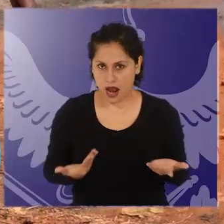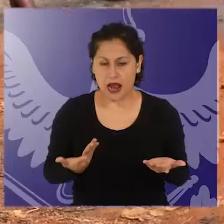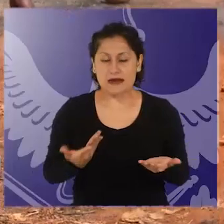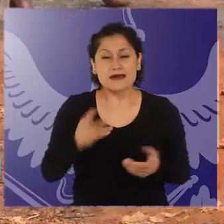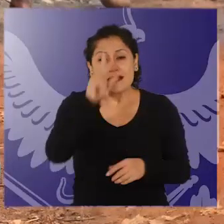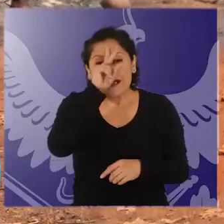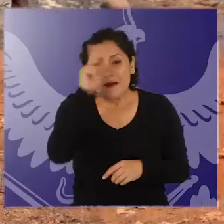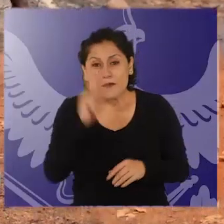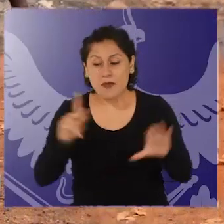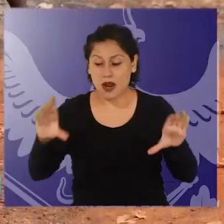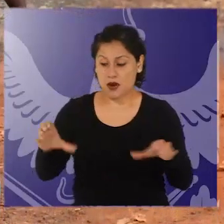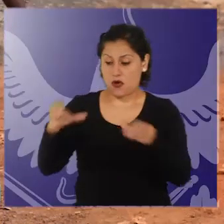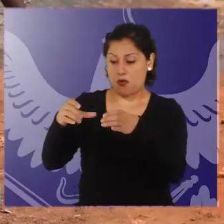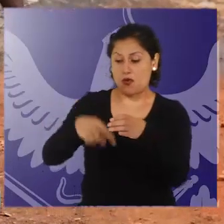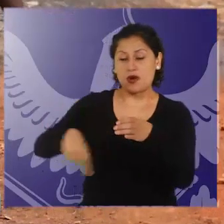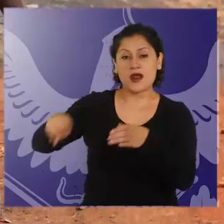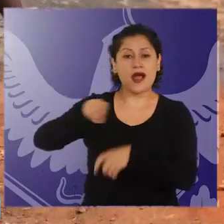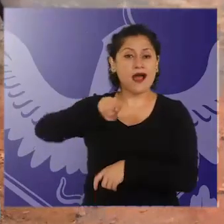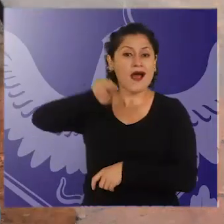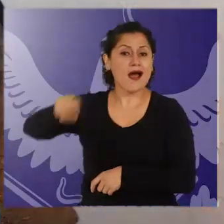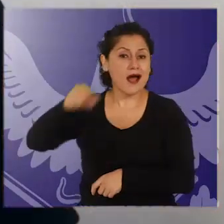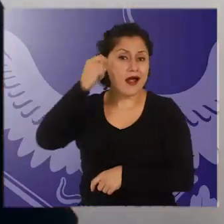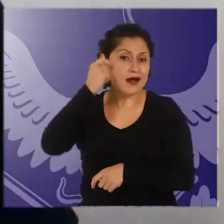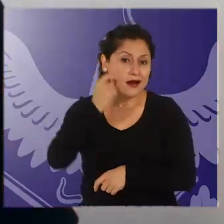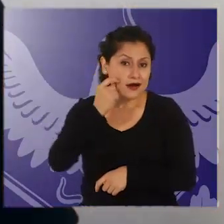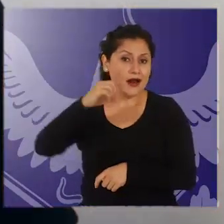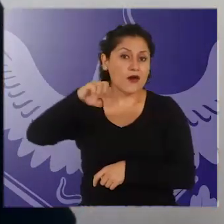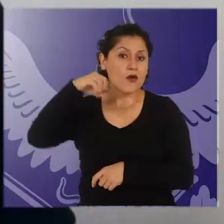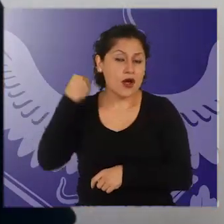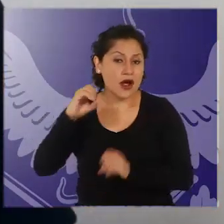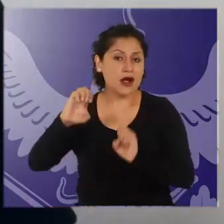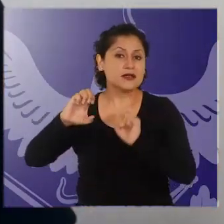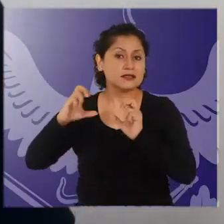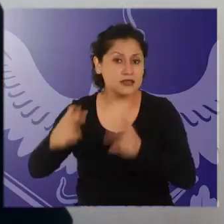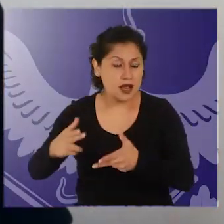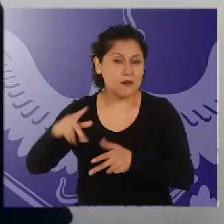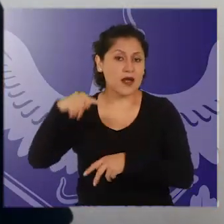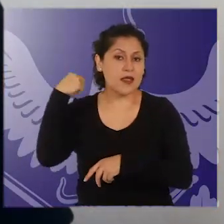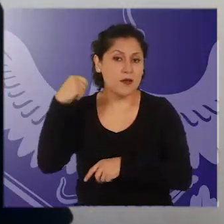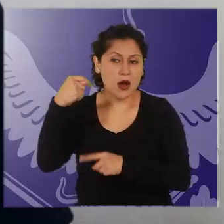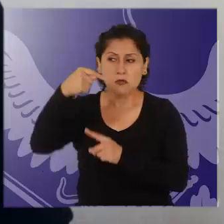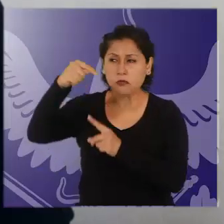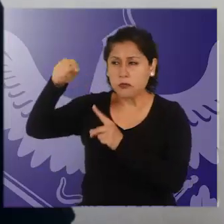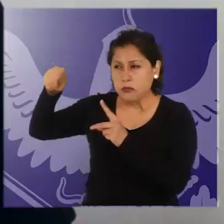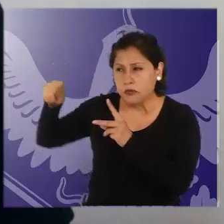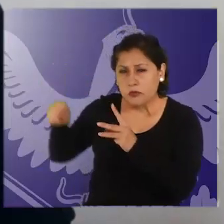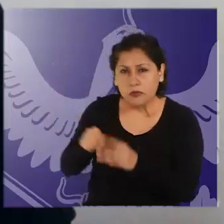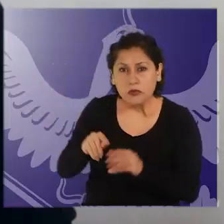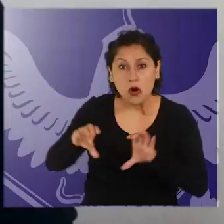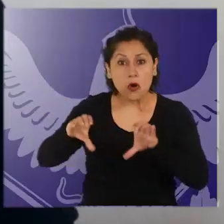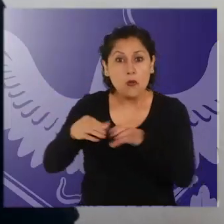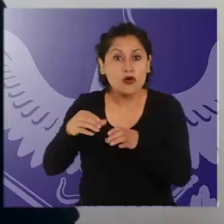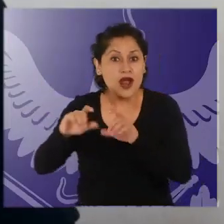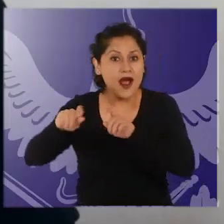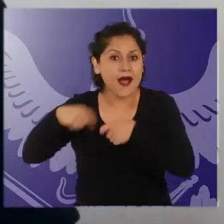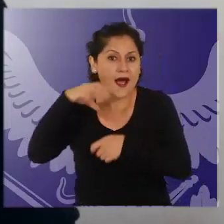de comunidades afrodescendientes en Guerrero, Oaxaca, Chiapas, Yucatán, Tabasco, entre